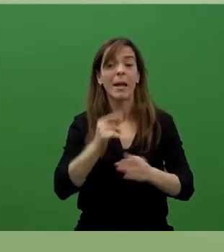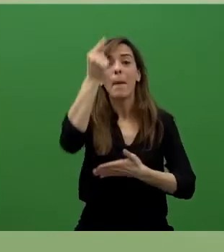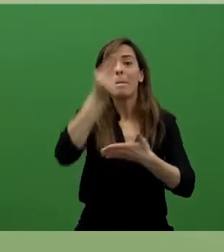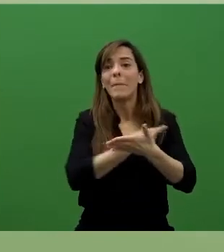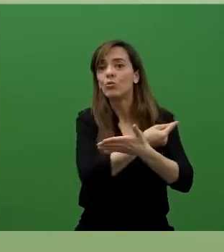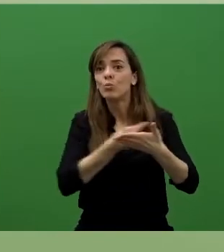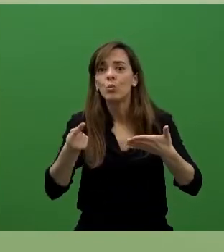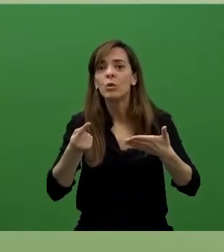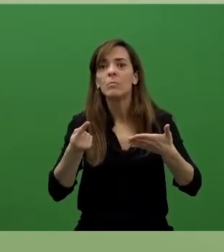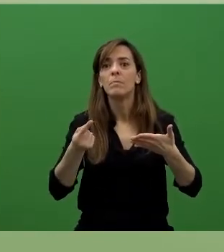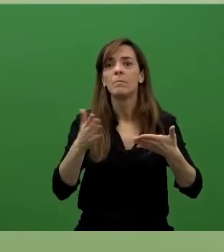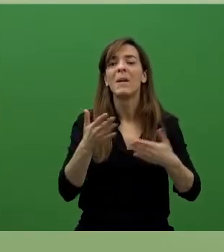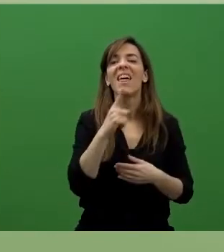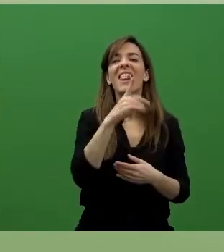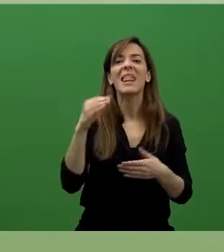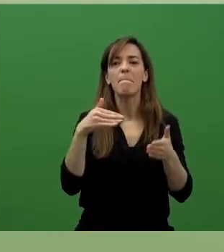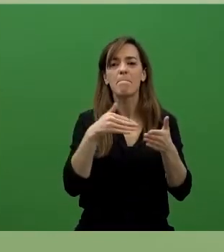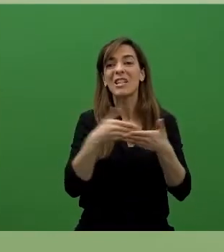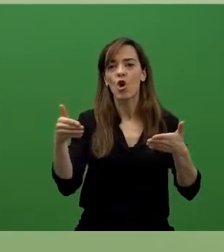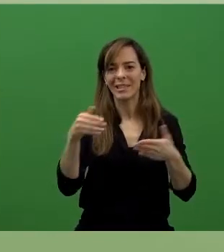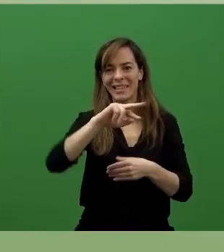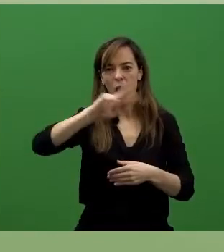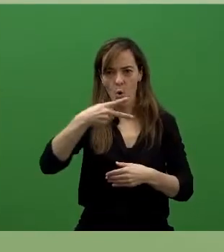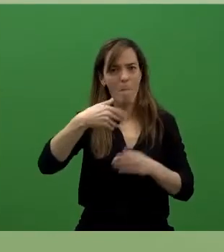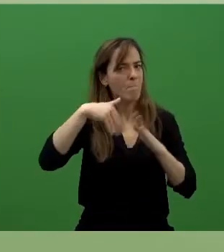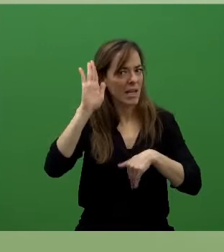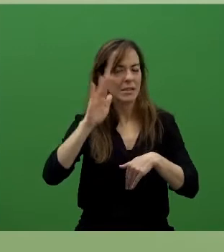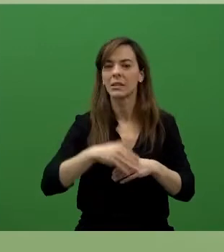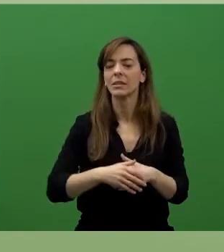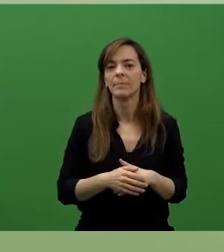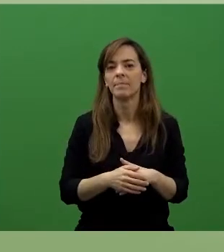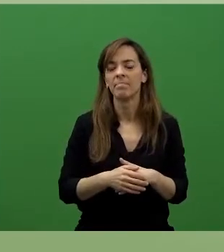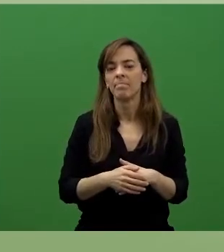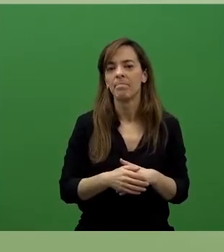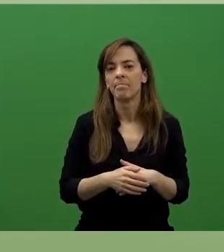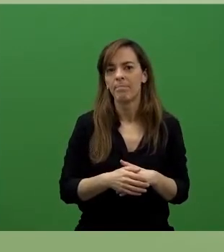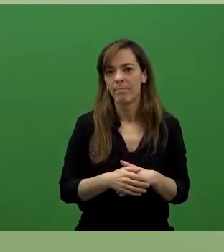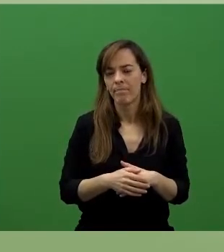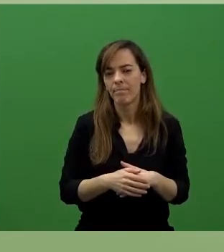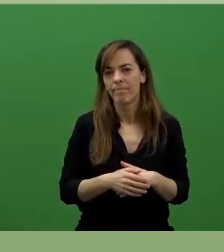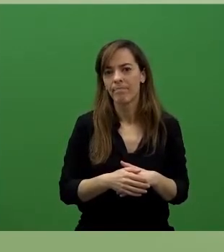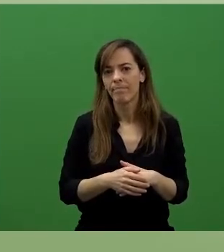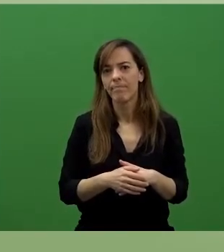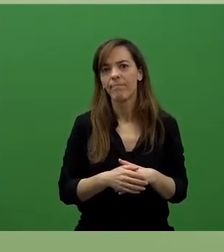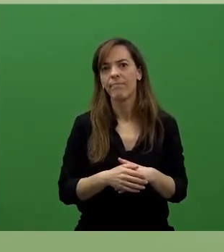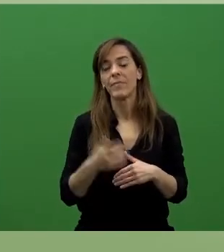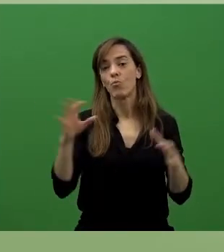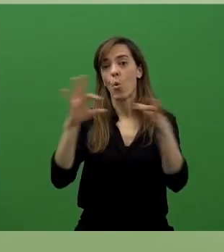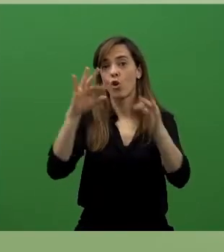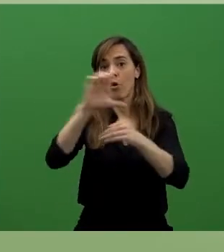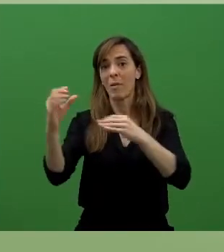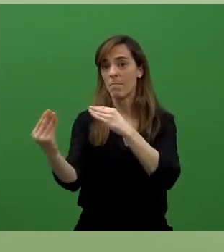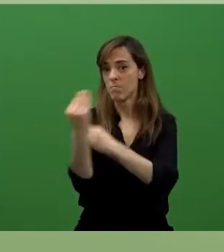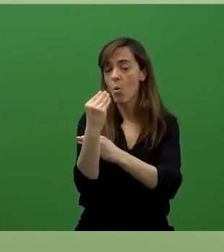presupuesto unos más de 100 millones de euros entre la contribución que hace la Unión Europea,